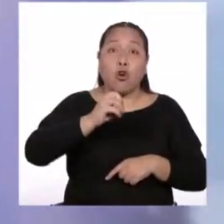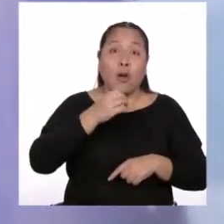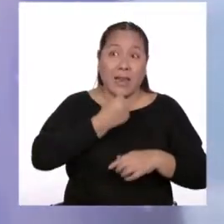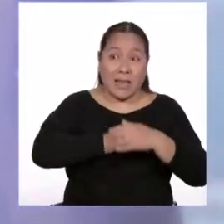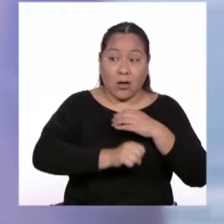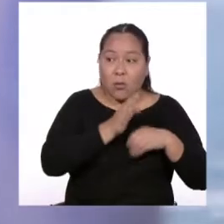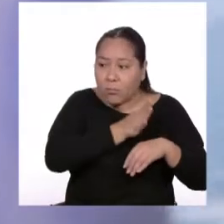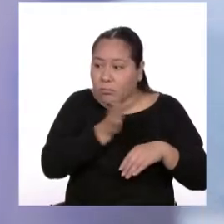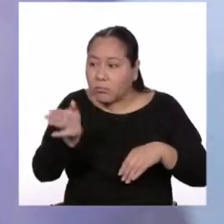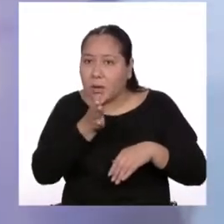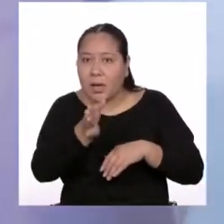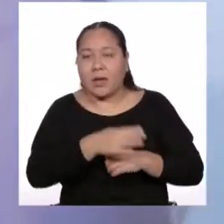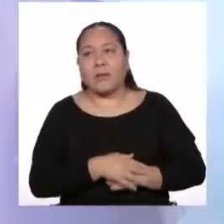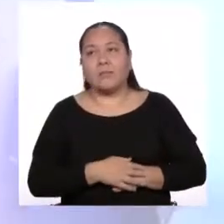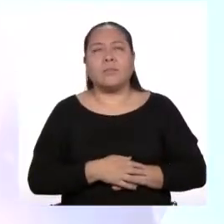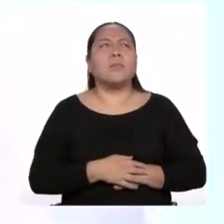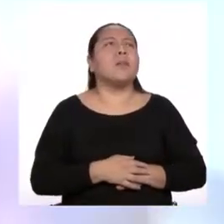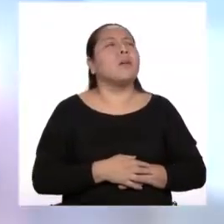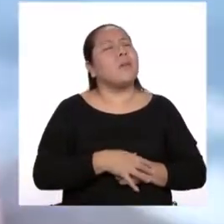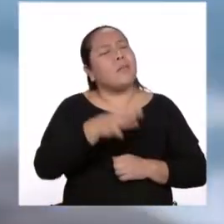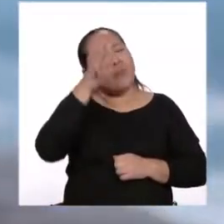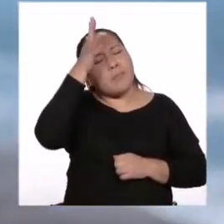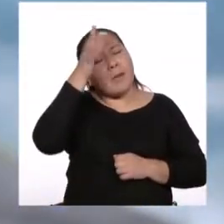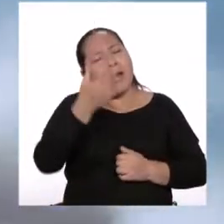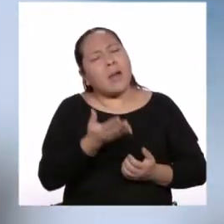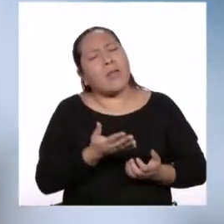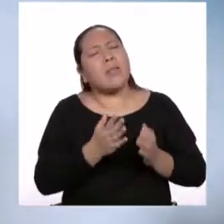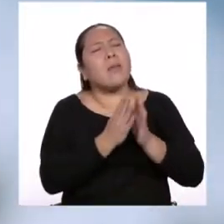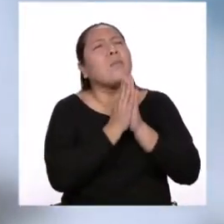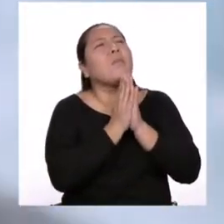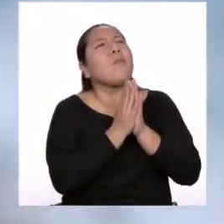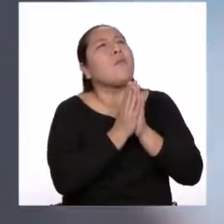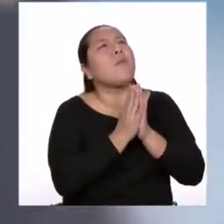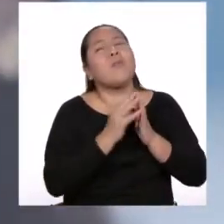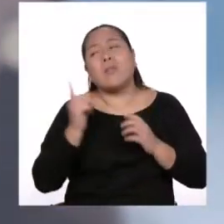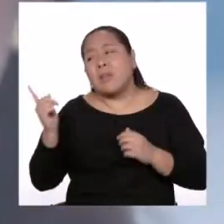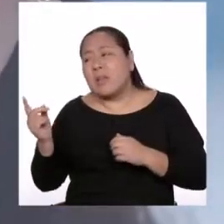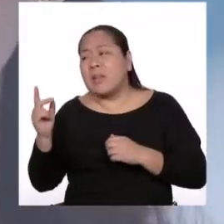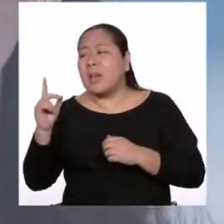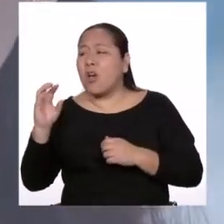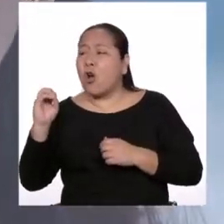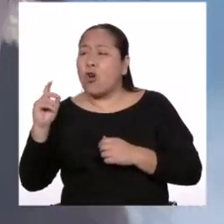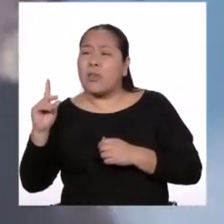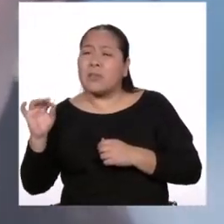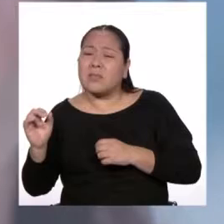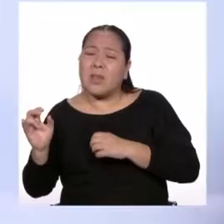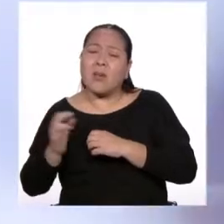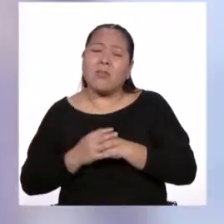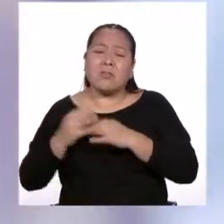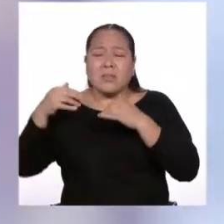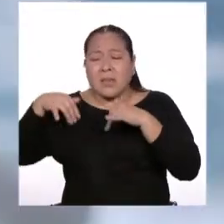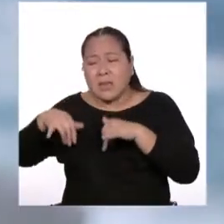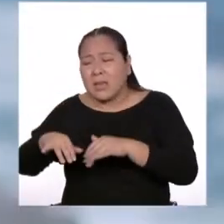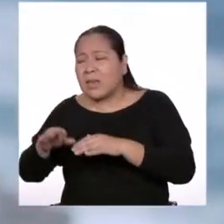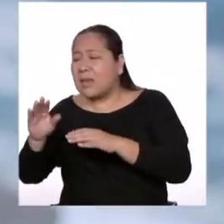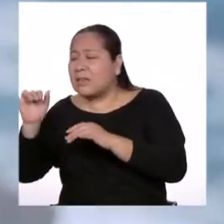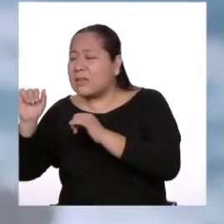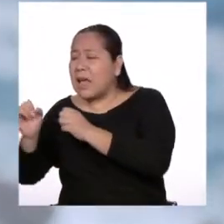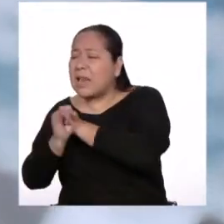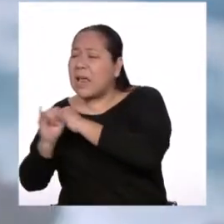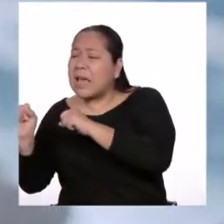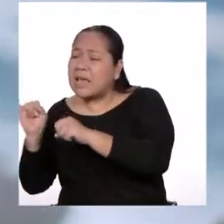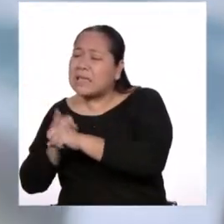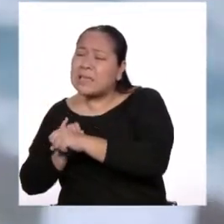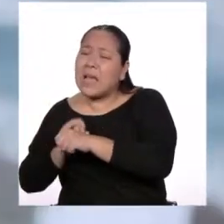Padre Zeus, el divino Odiseo se encuentra en una isla sufriendo en el palacio de la ninfa Calipso y no tiene embarcaciones